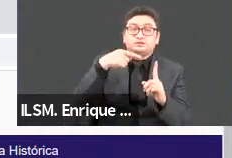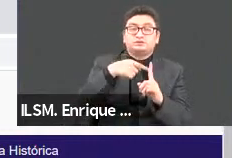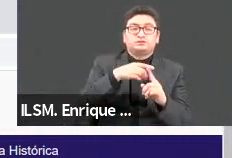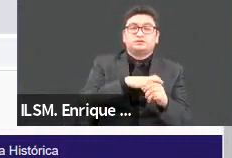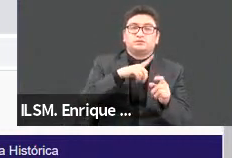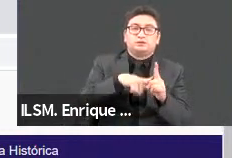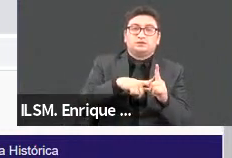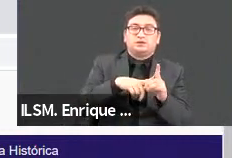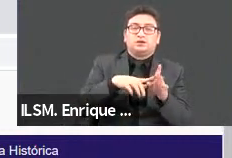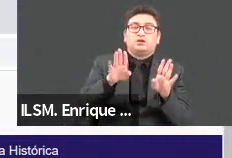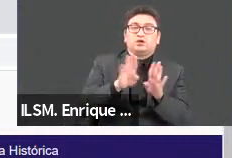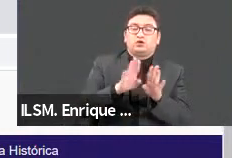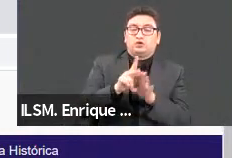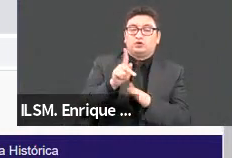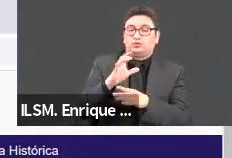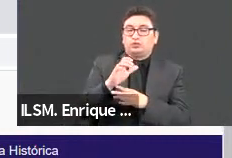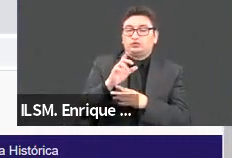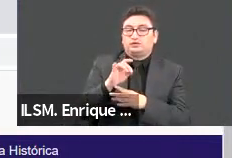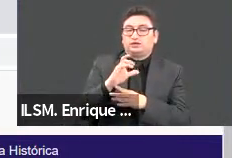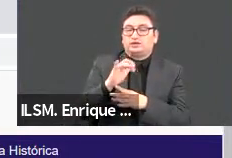la procedencia del mismo.